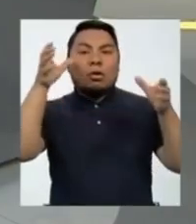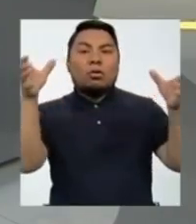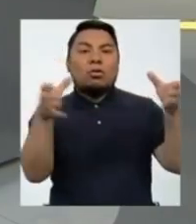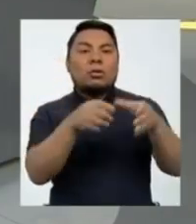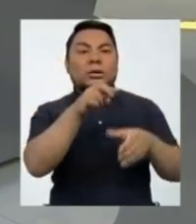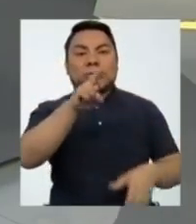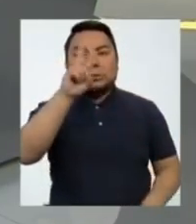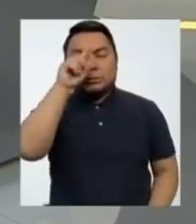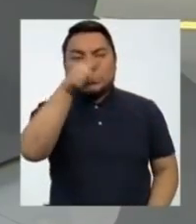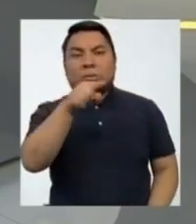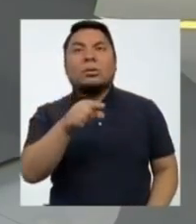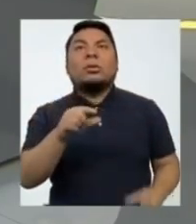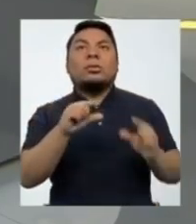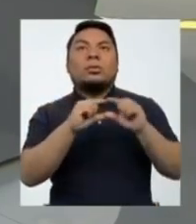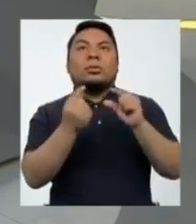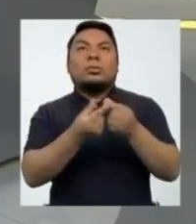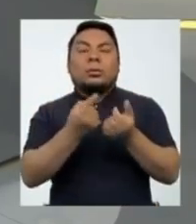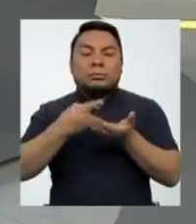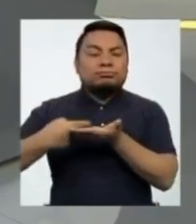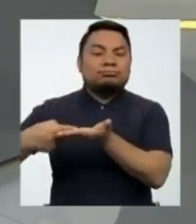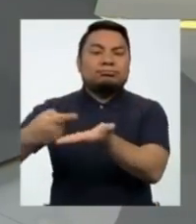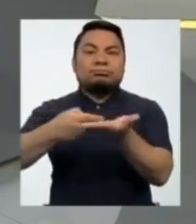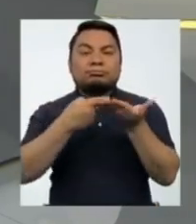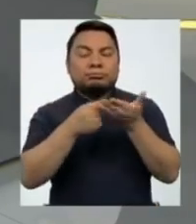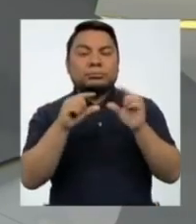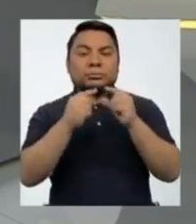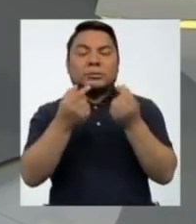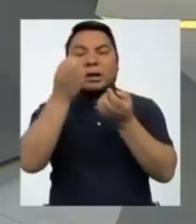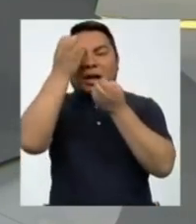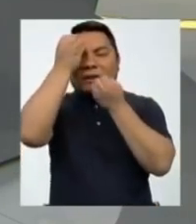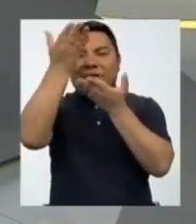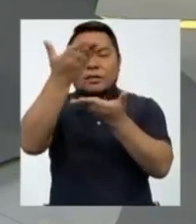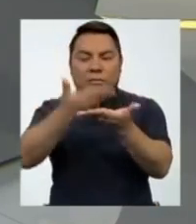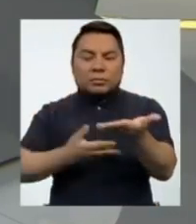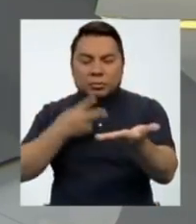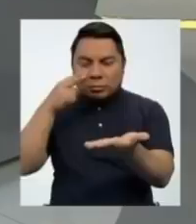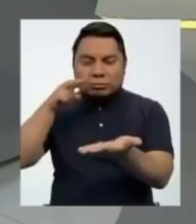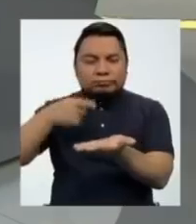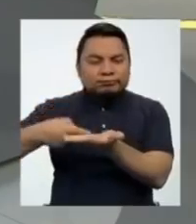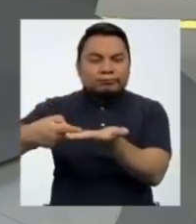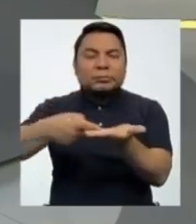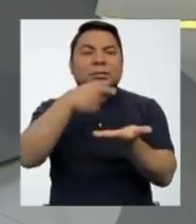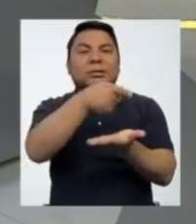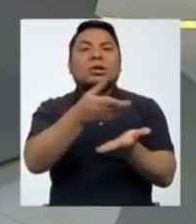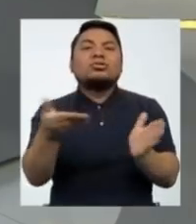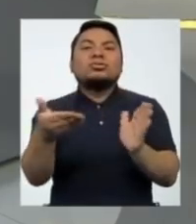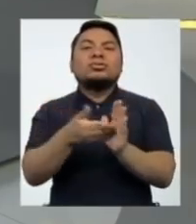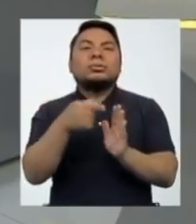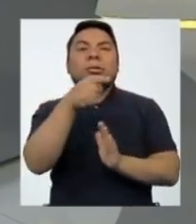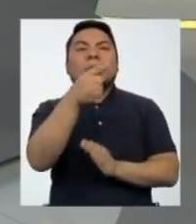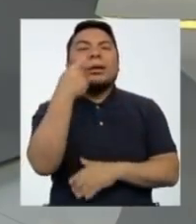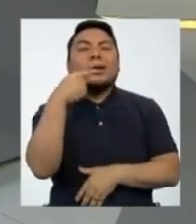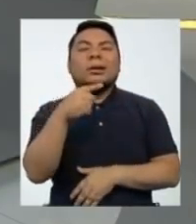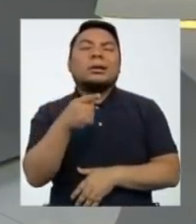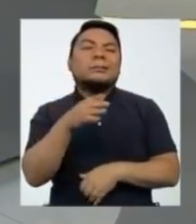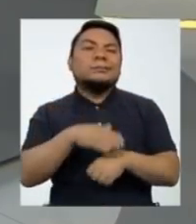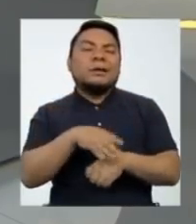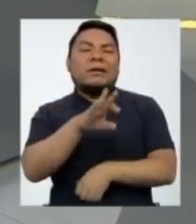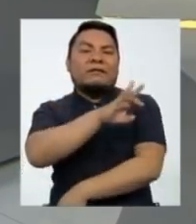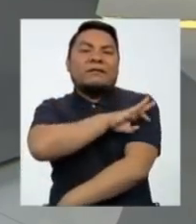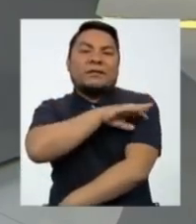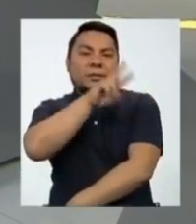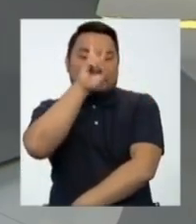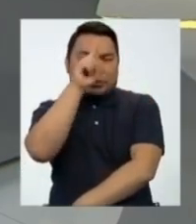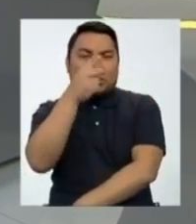La Comisión de Acusaciones Constitucionales está debatiendo el informe del caso del fiscal de la Nación, Pedro Chávarri. Nos vamos con Mónica Paredes al